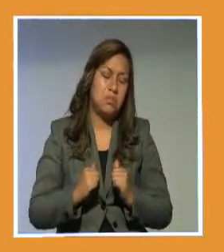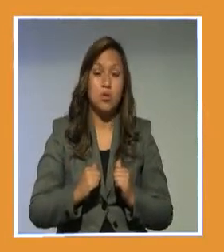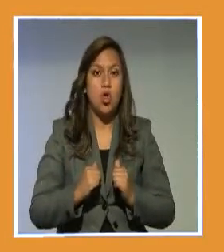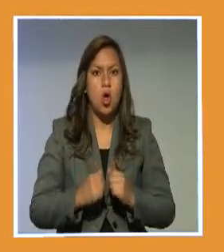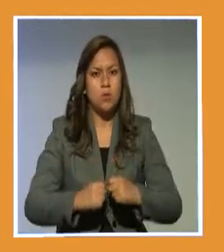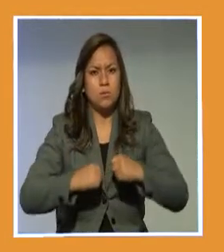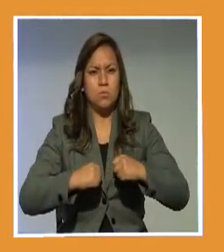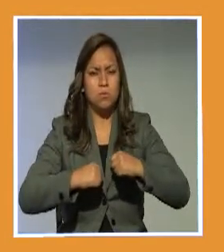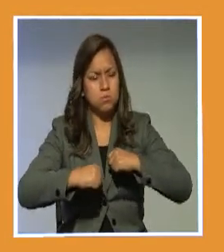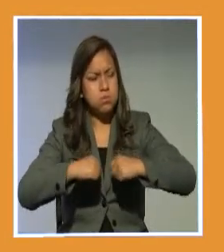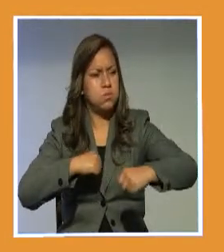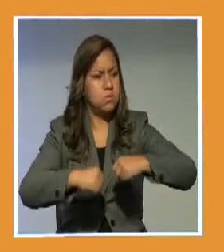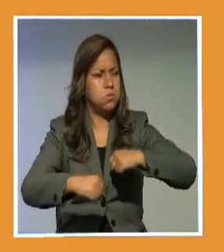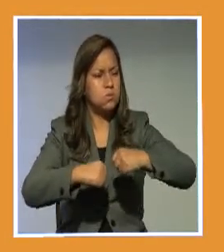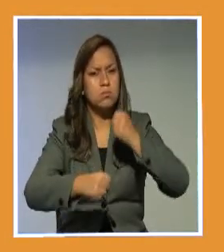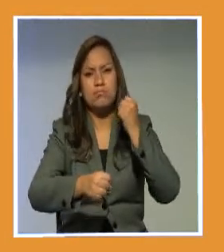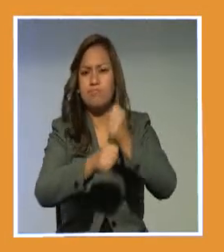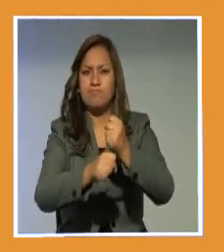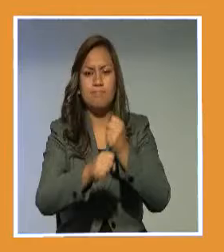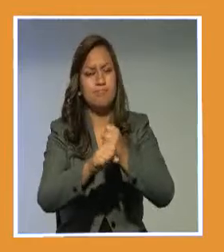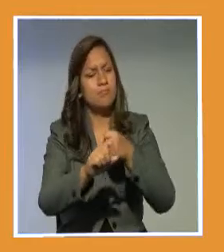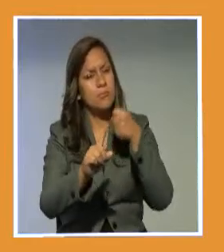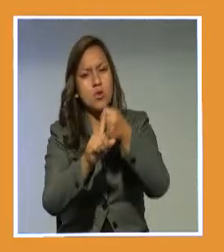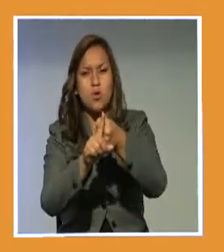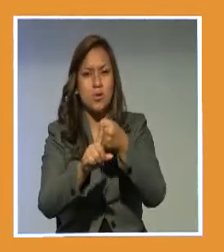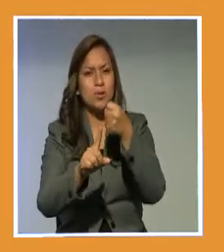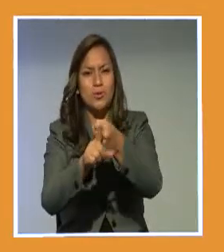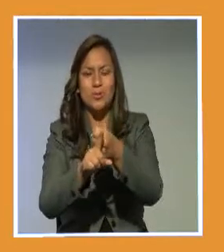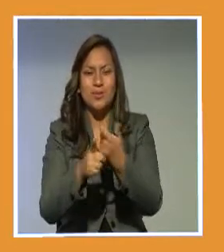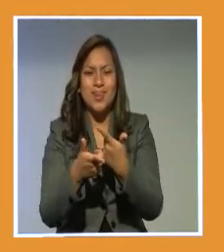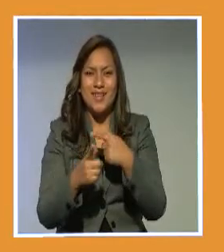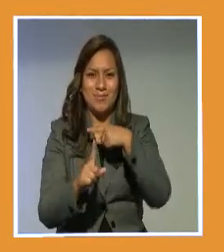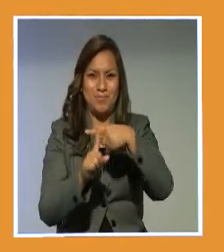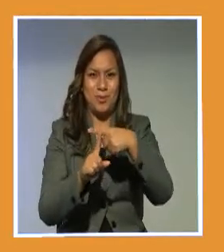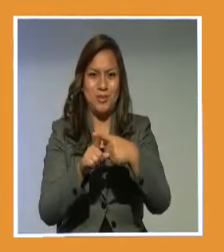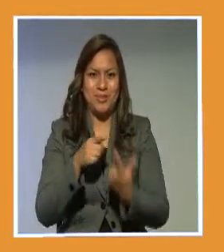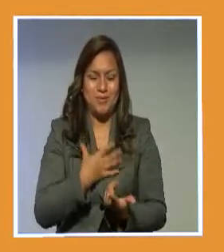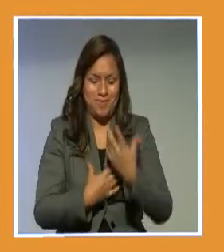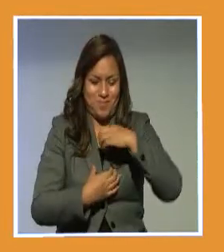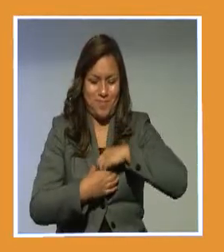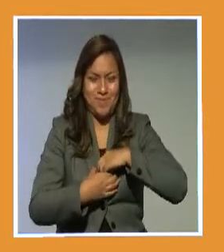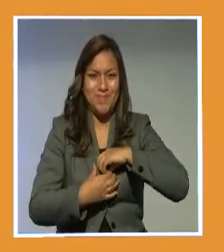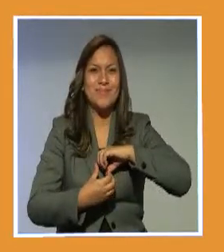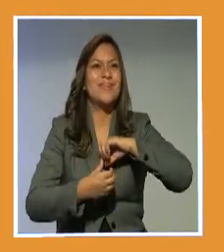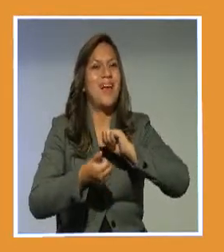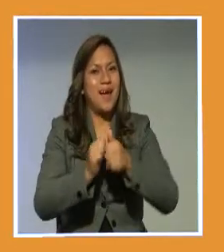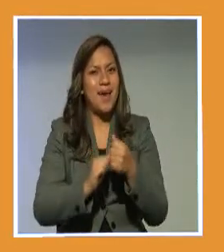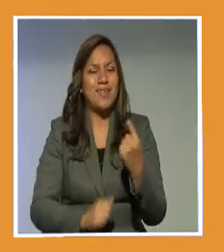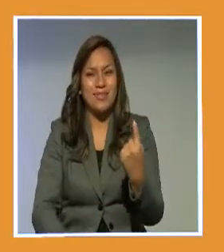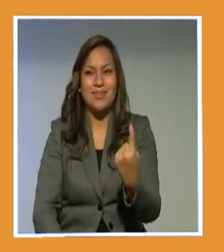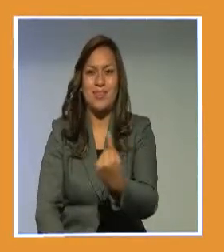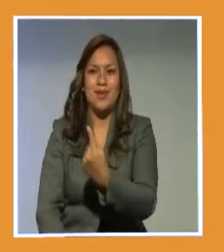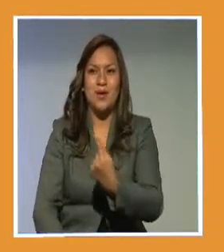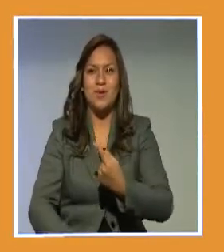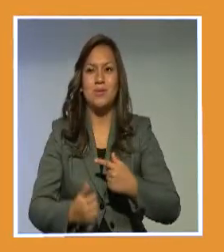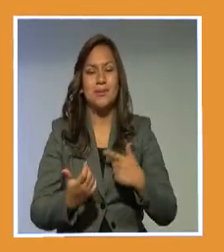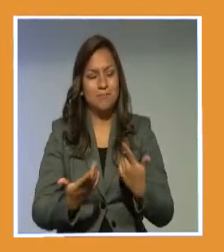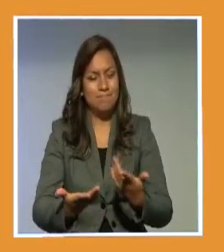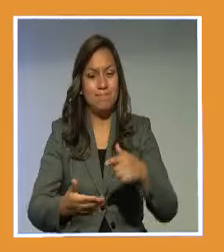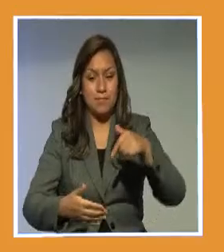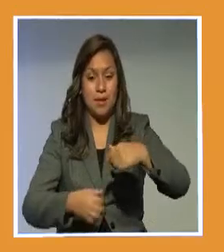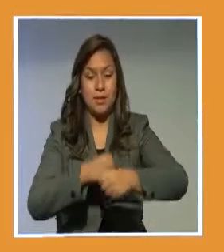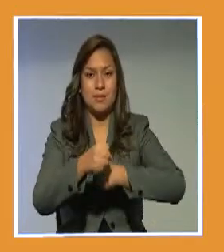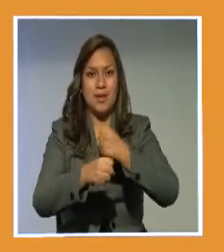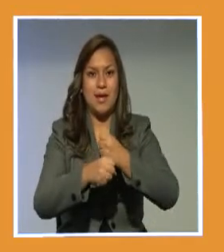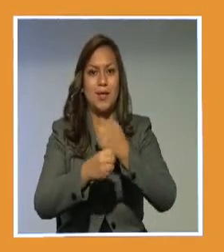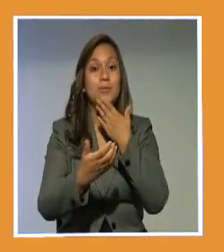tenemos muchas cosas por seguir luchando, y esa es la energía que hemos recibido a este 2017 y que lo vamos a mantener durante el año. Así